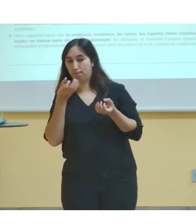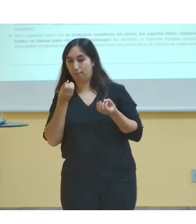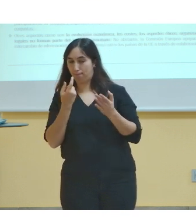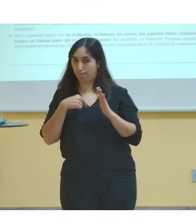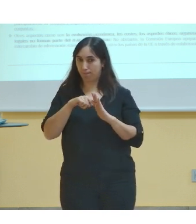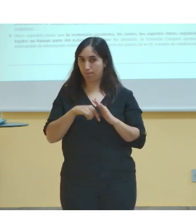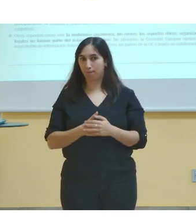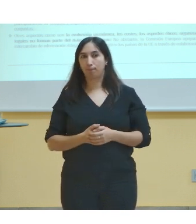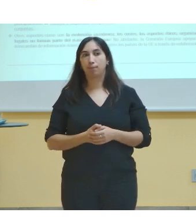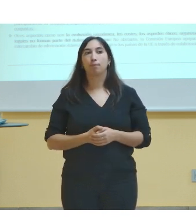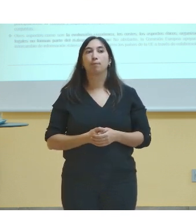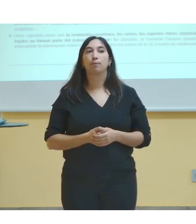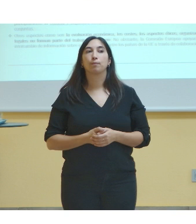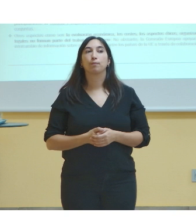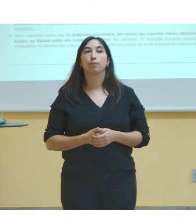aportaciones.